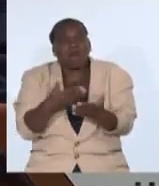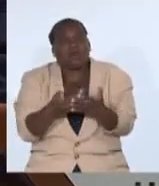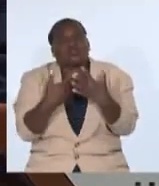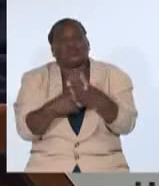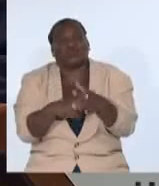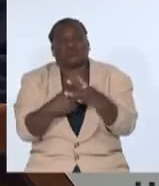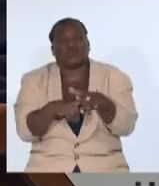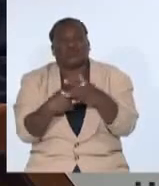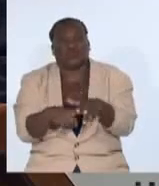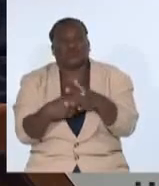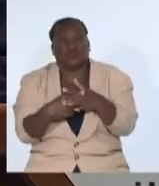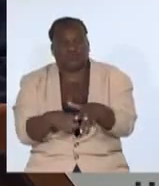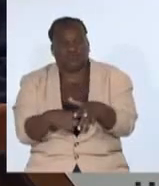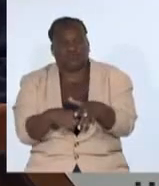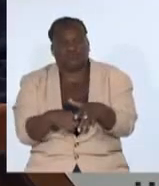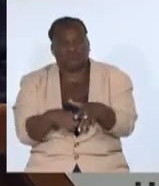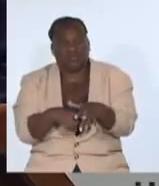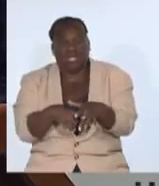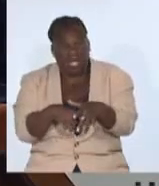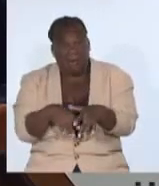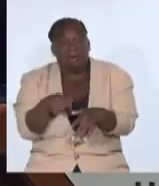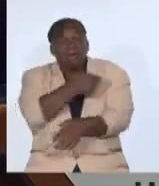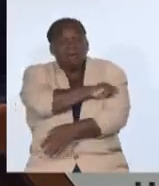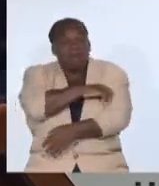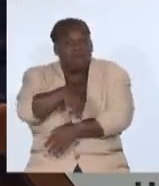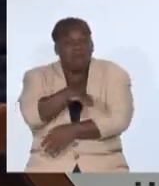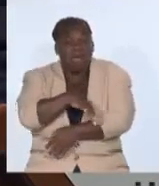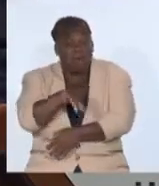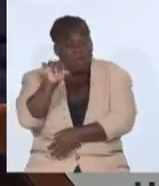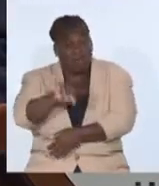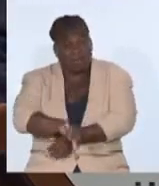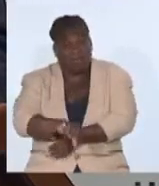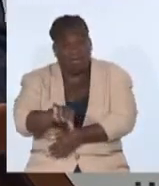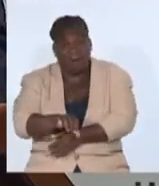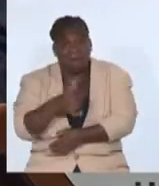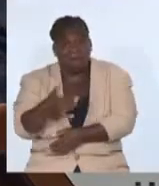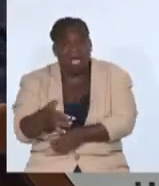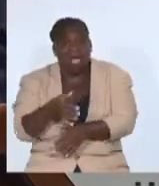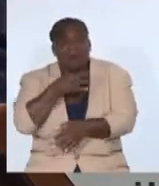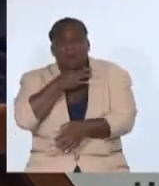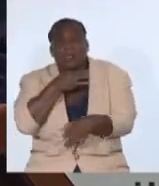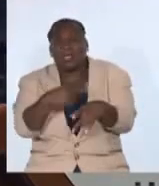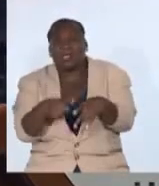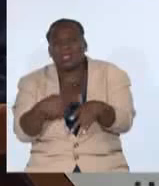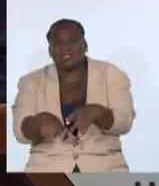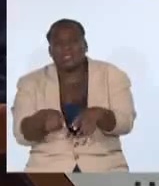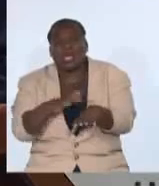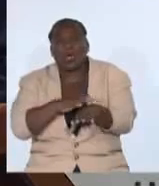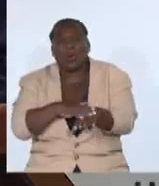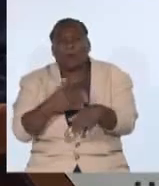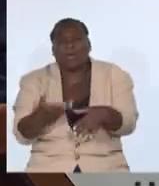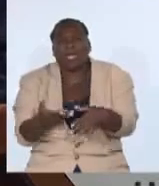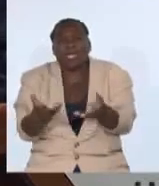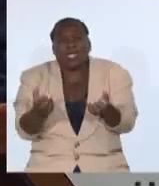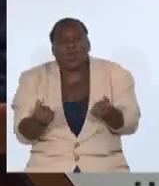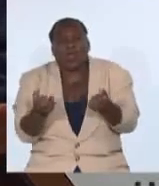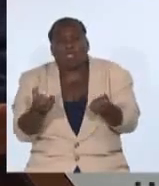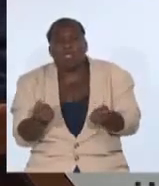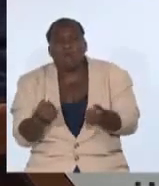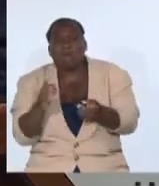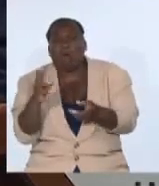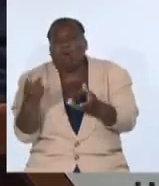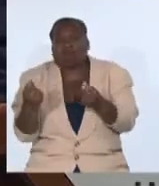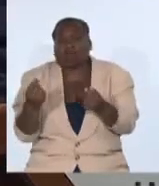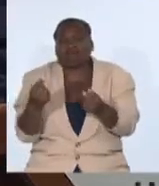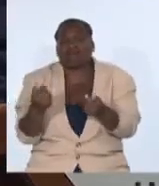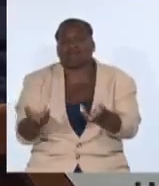soluciones al borde del Abismo en que nos ha asumido el egoísmo de quienes llevan siglos cortando el pastel y